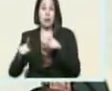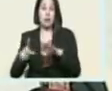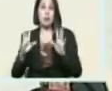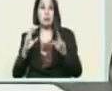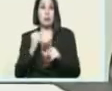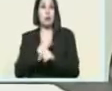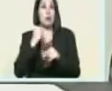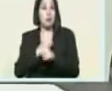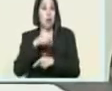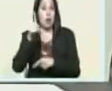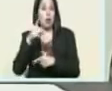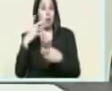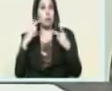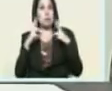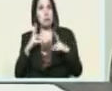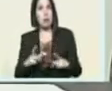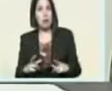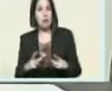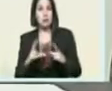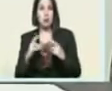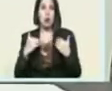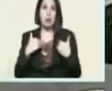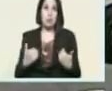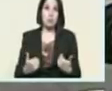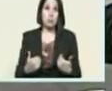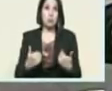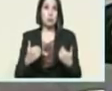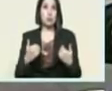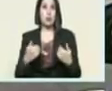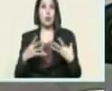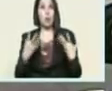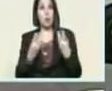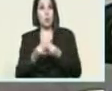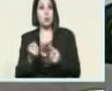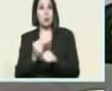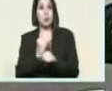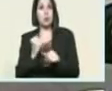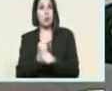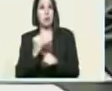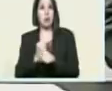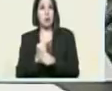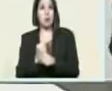trabajo. Tiene que combinar el descanso, el reposo, la recuperación con el trabajo.